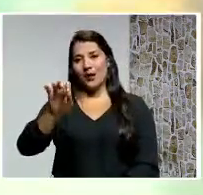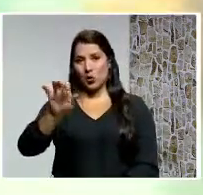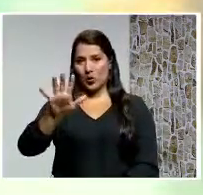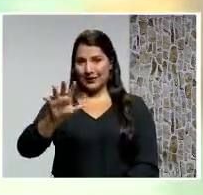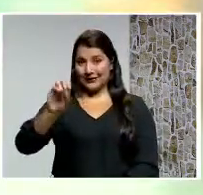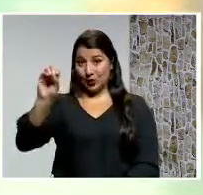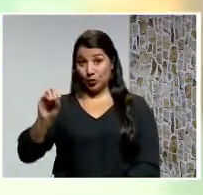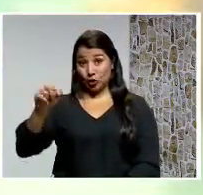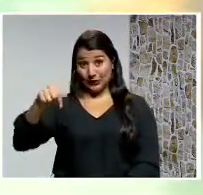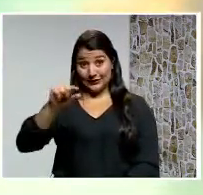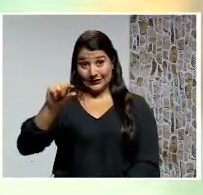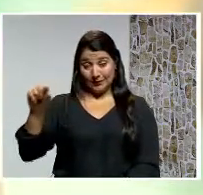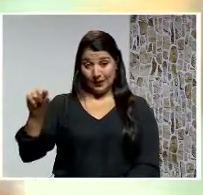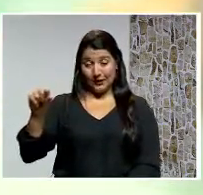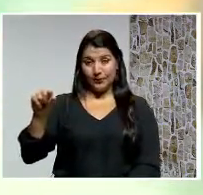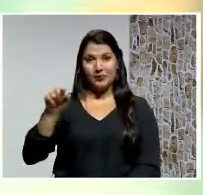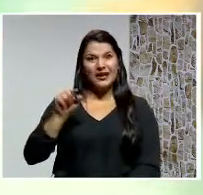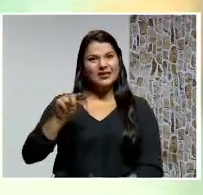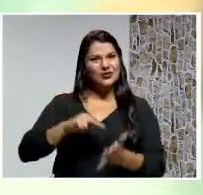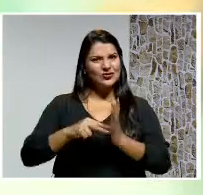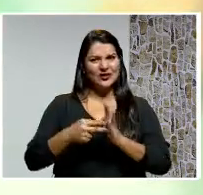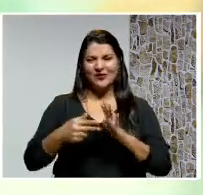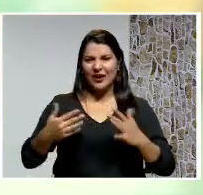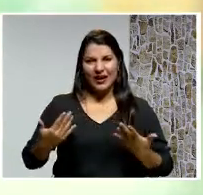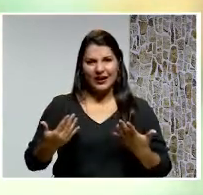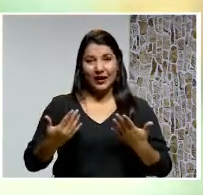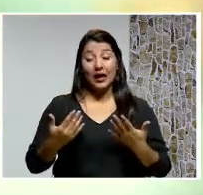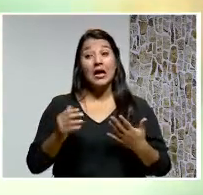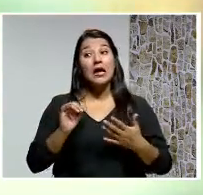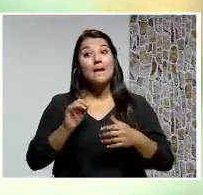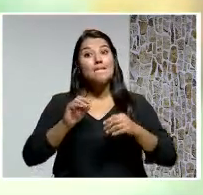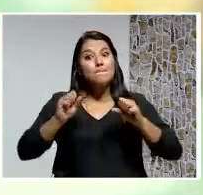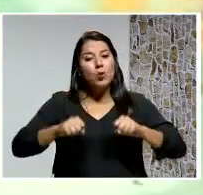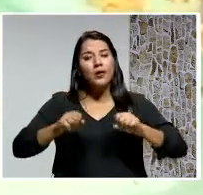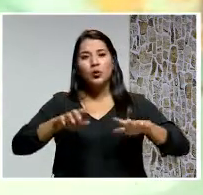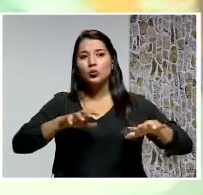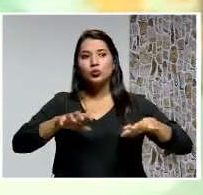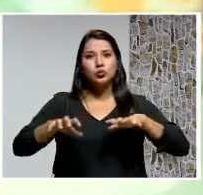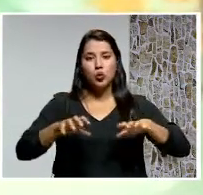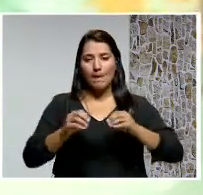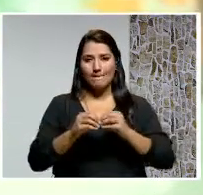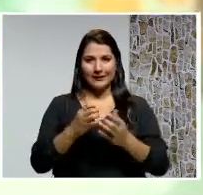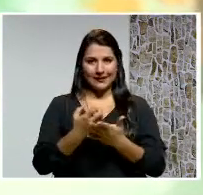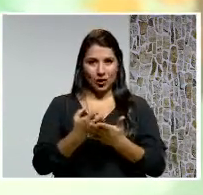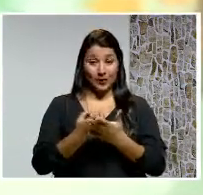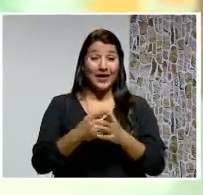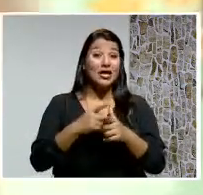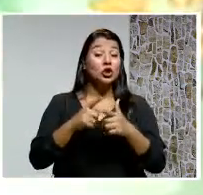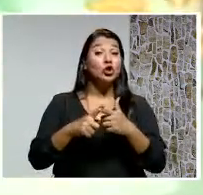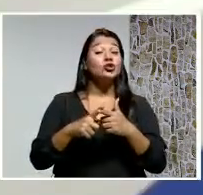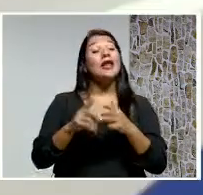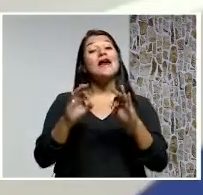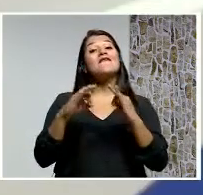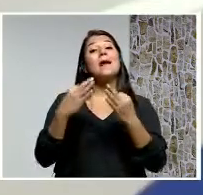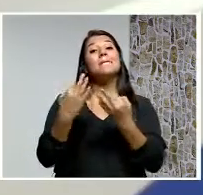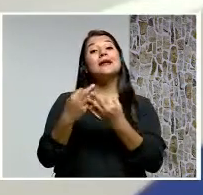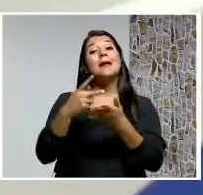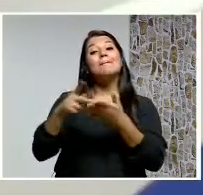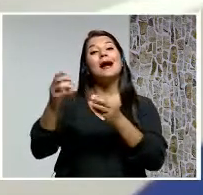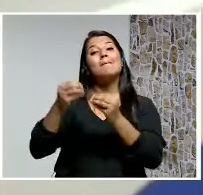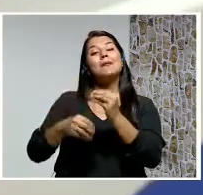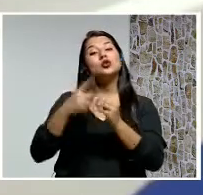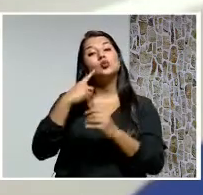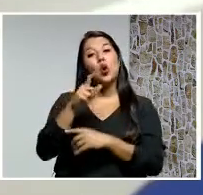4.95% esta semana. Esto significa que se reactiva nuestra economía y que las familias tendrán cuotas más bajas para adquirir un